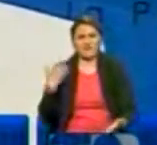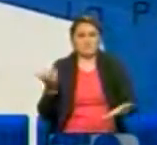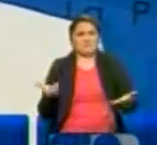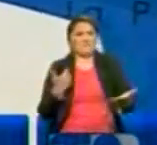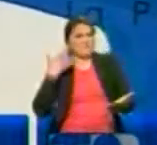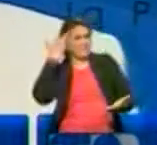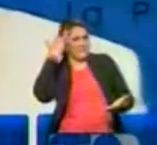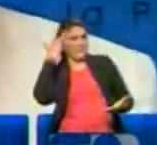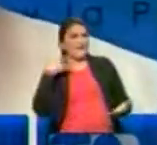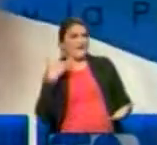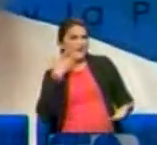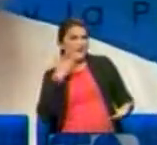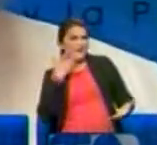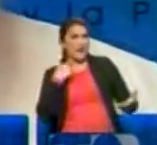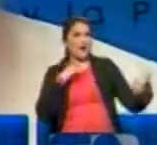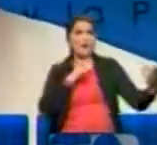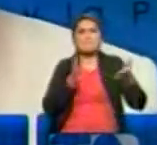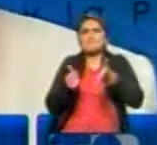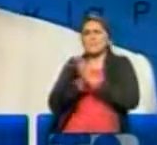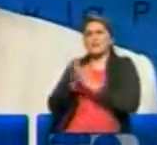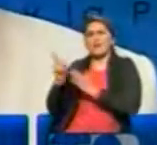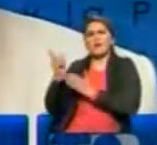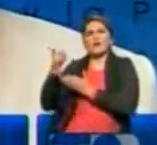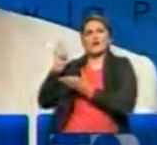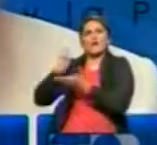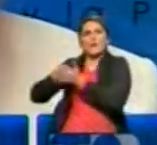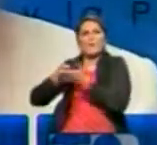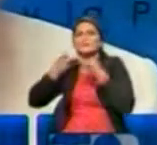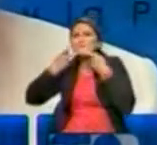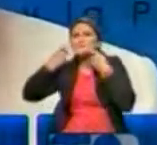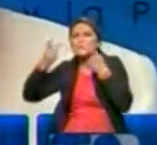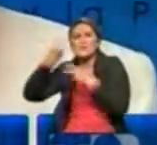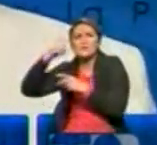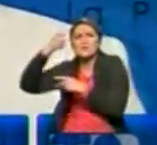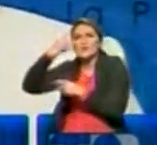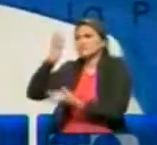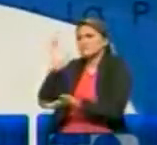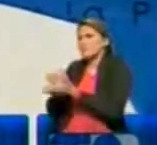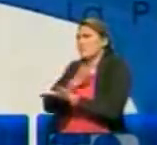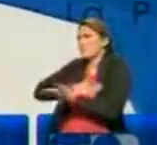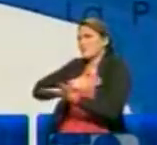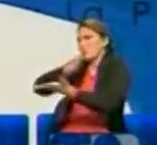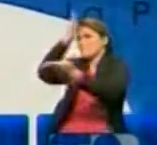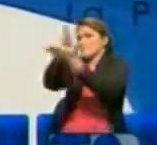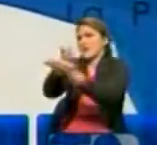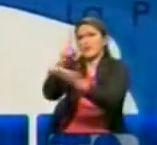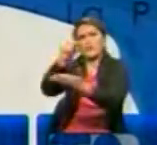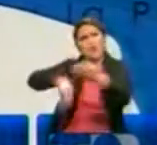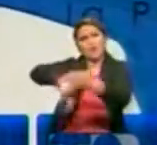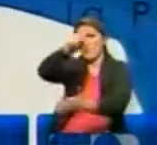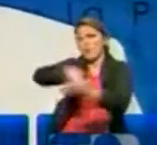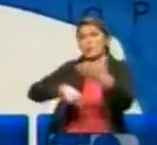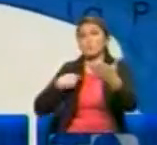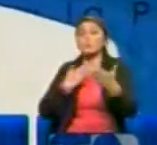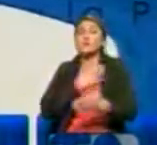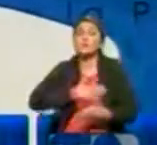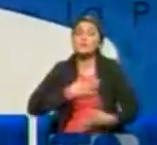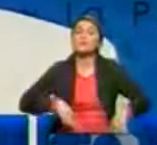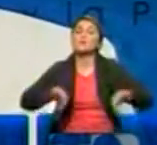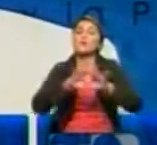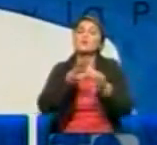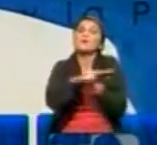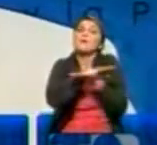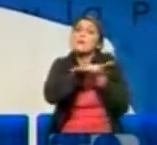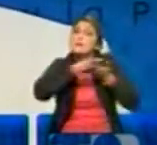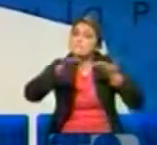del SERCOP en este momento en Guayaquil, porque no se lo vamos a permitir. Están para transparentar procesos y no